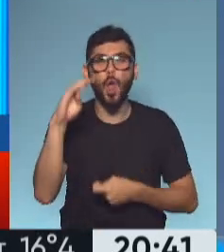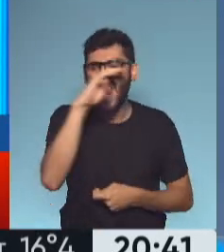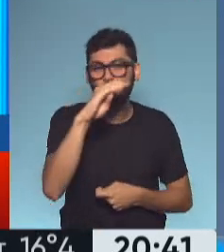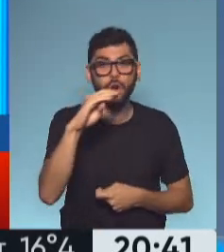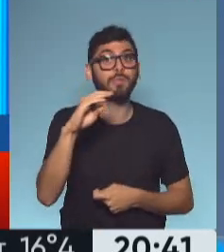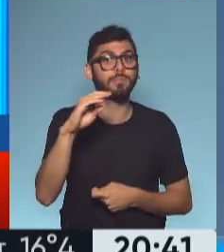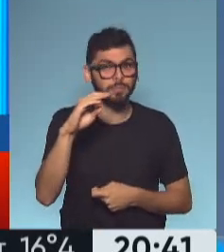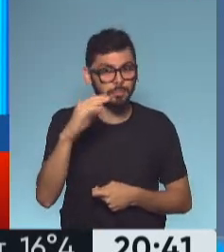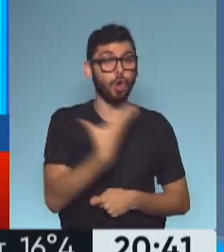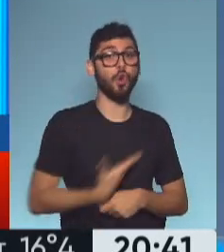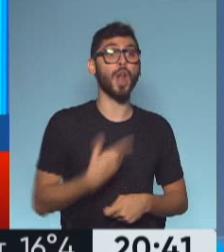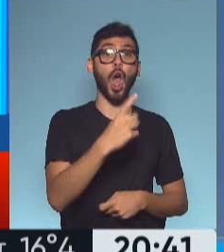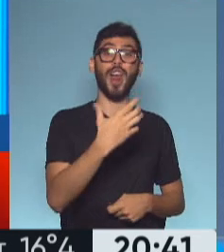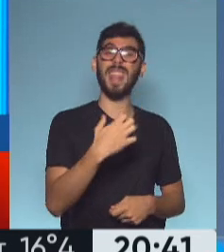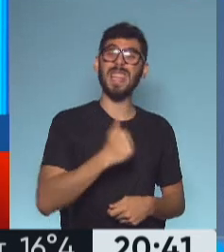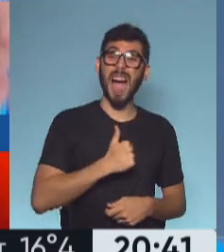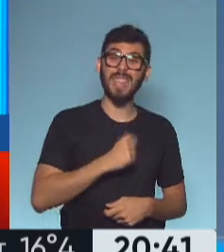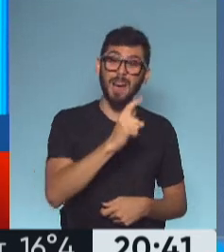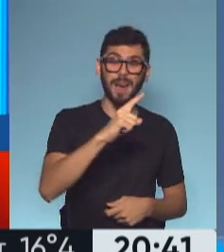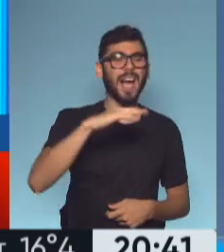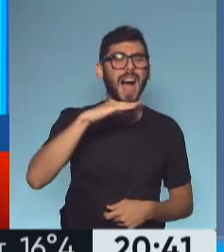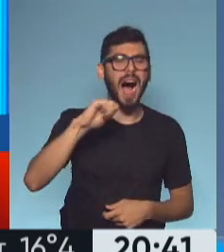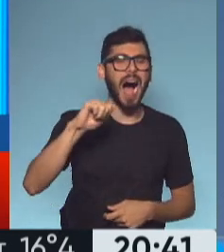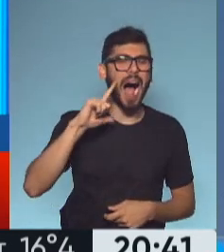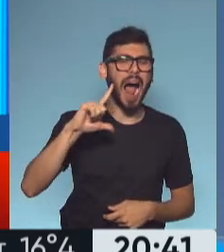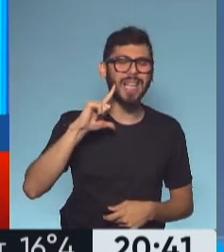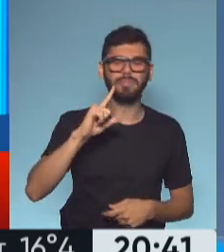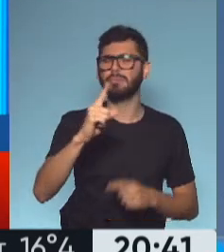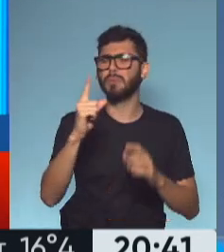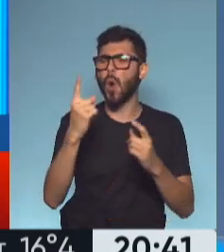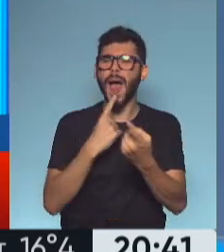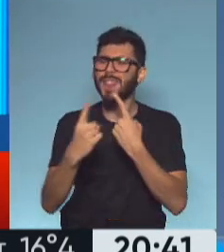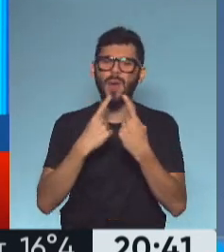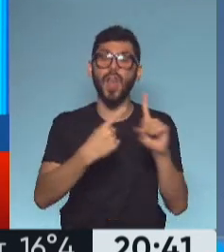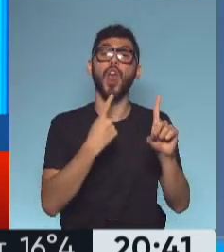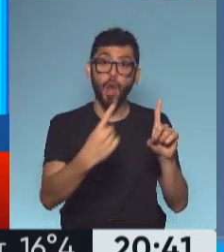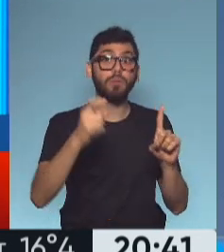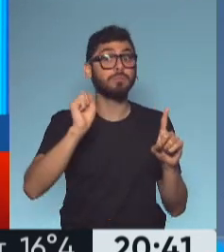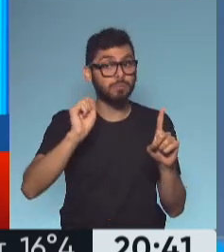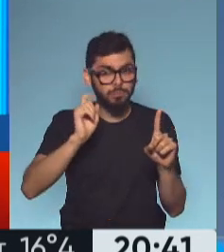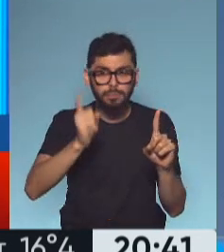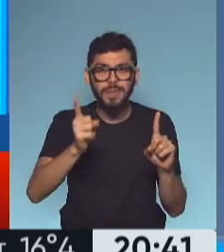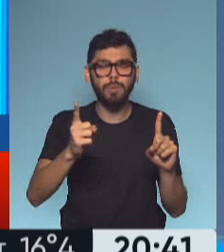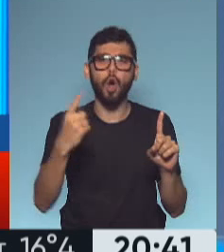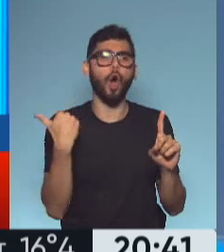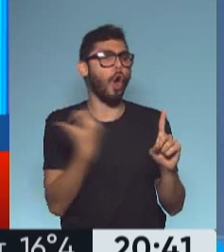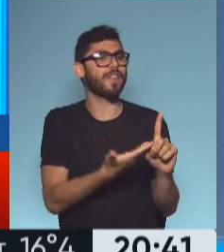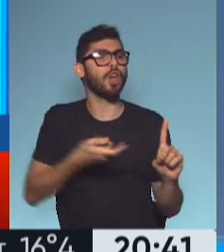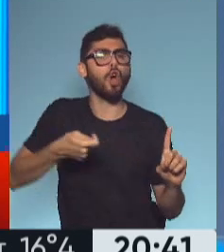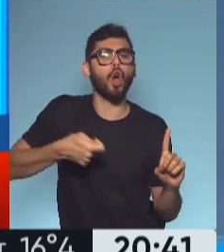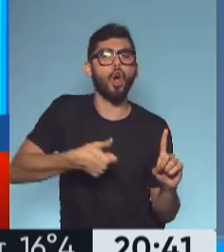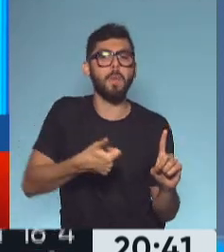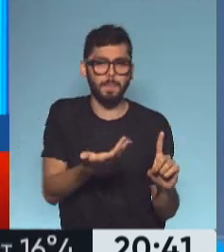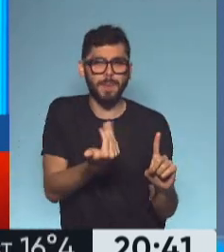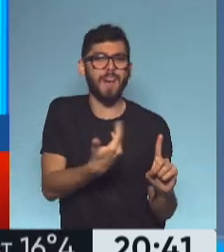gobernador de Catamarca, Raúl Jalil, dijo hace algunos días en una entrevista que él también le habían ofrecido comprar vacunas, pero que después